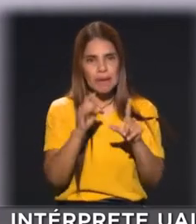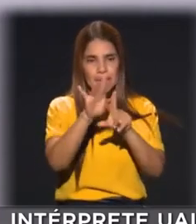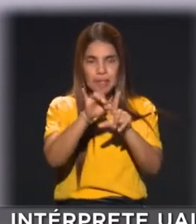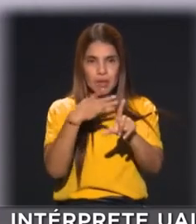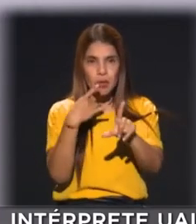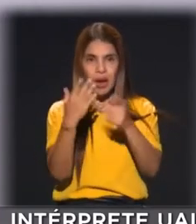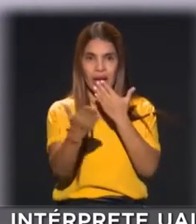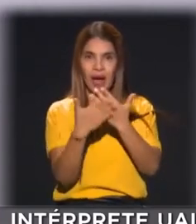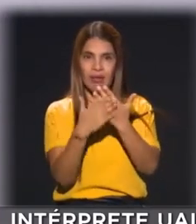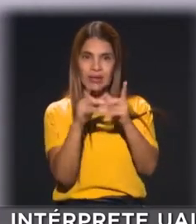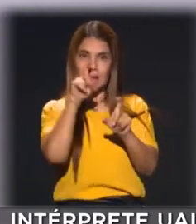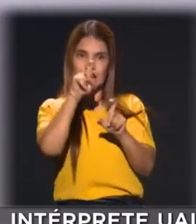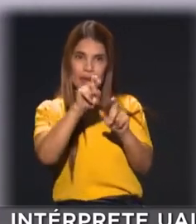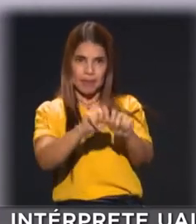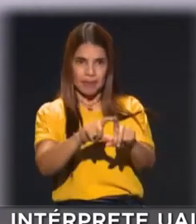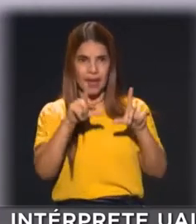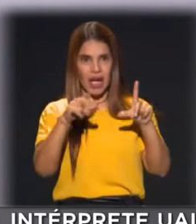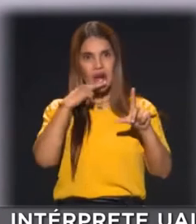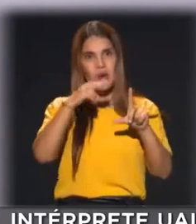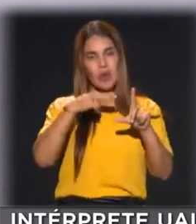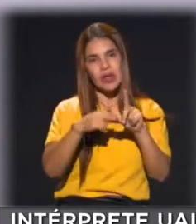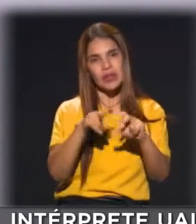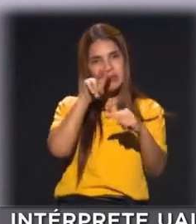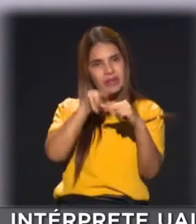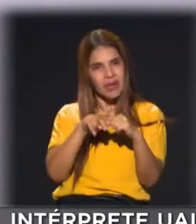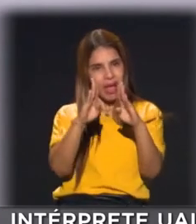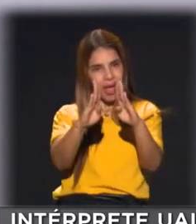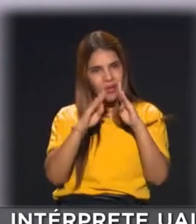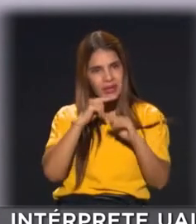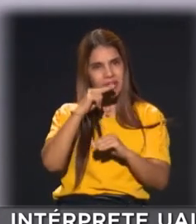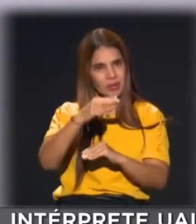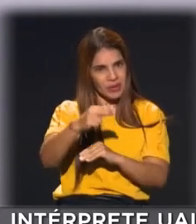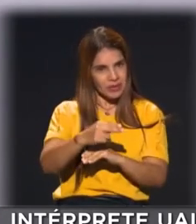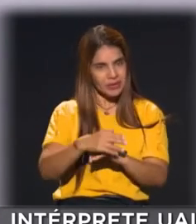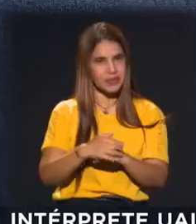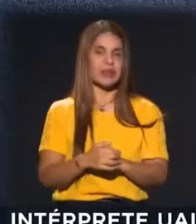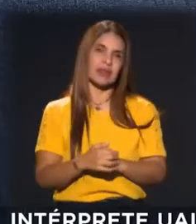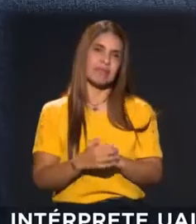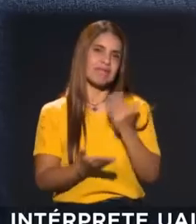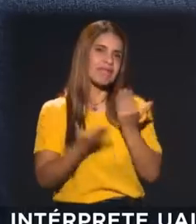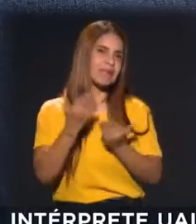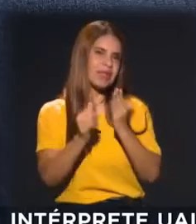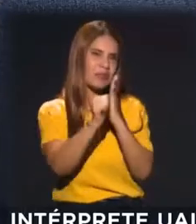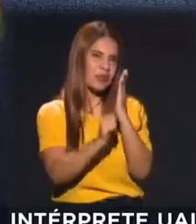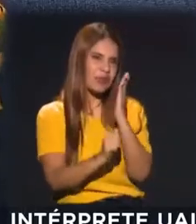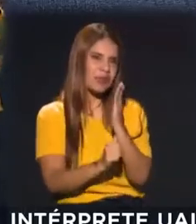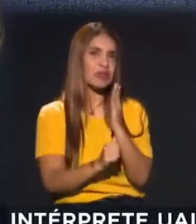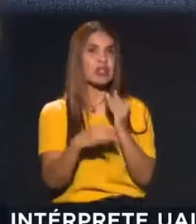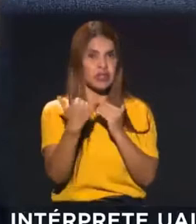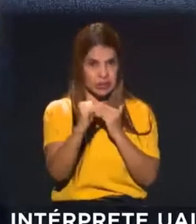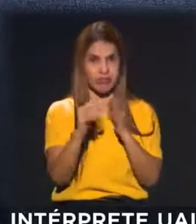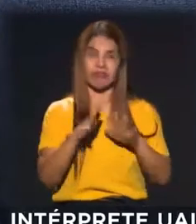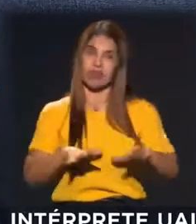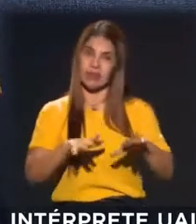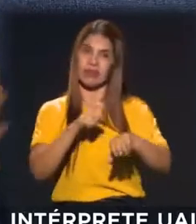darle clic y que me lean el cuento y yo sentarme a escuchar con mi hijo. Sí, eso depende también como de la programación que tenemos. Entonces, sí va a haber